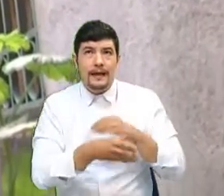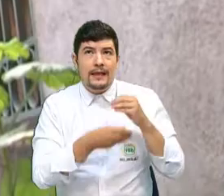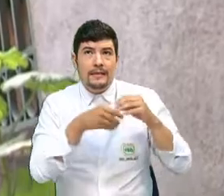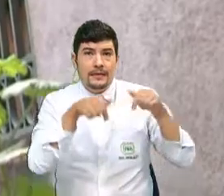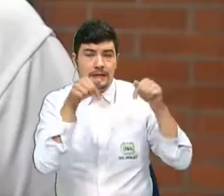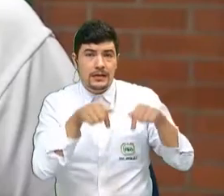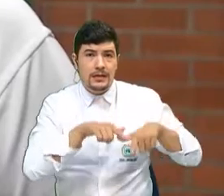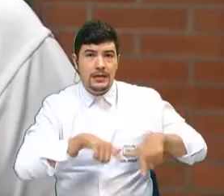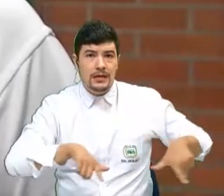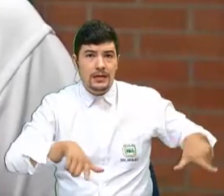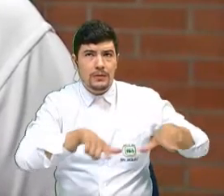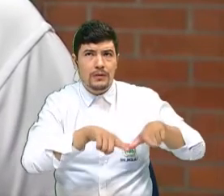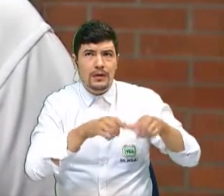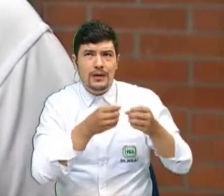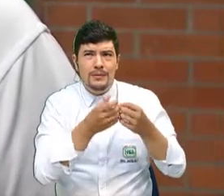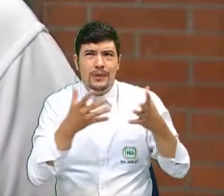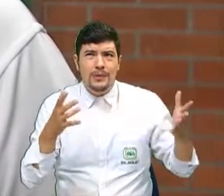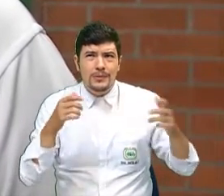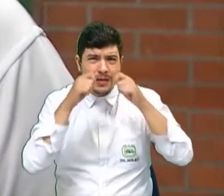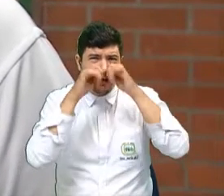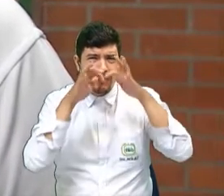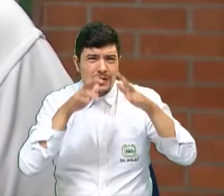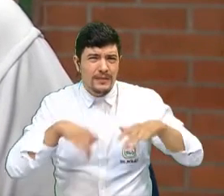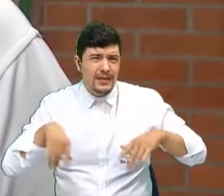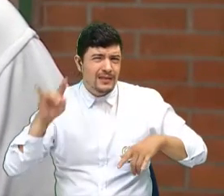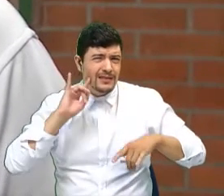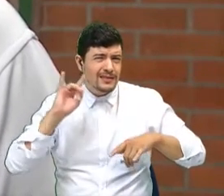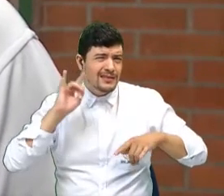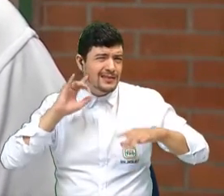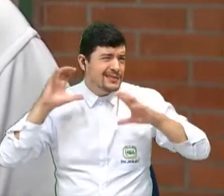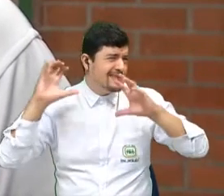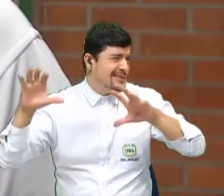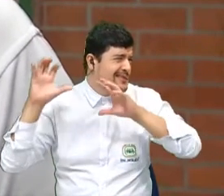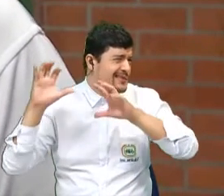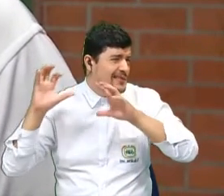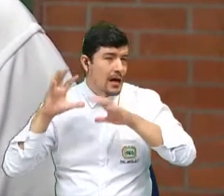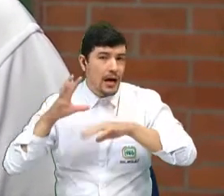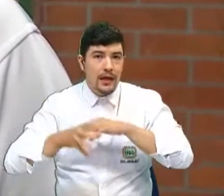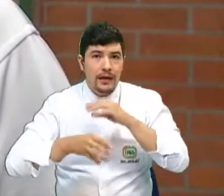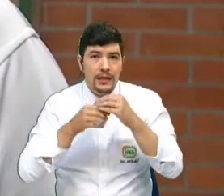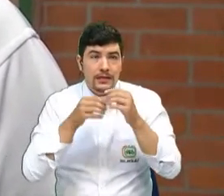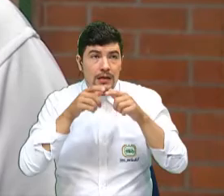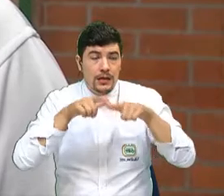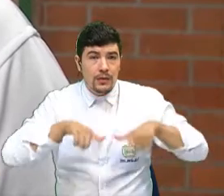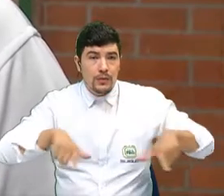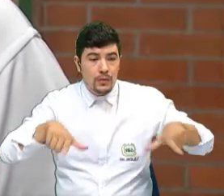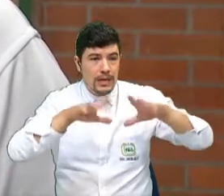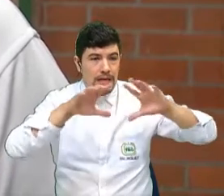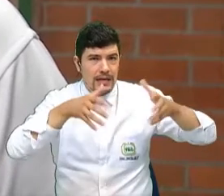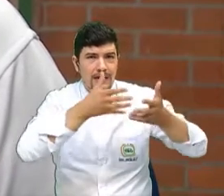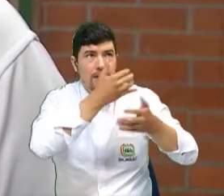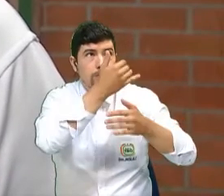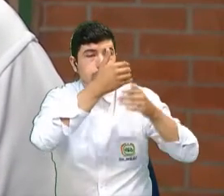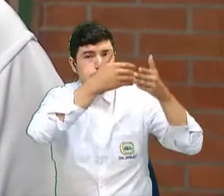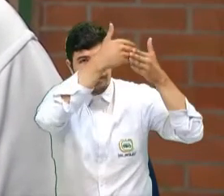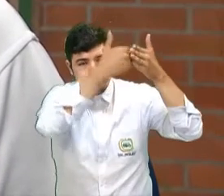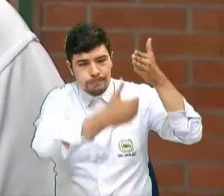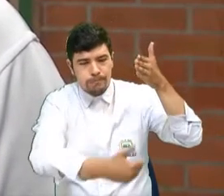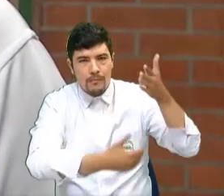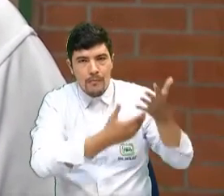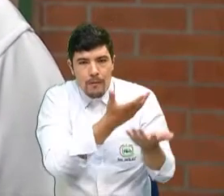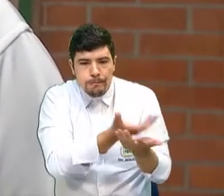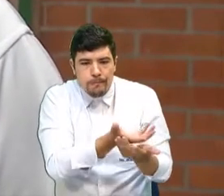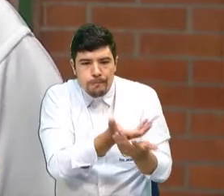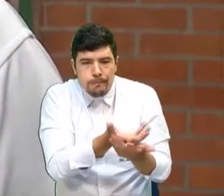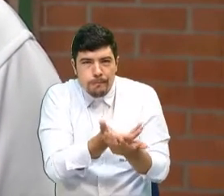auditiva demasiada humedad en todos los salones lo que ha implicado que los niños sufran de rinitis aún